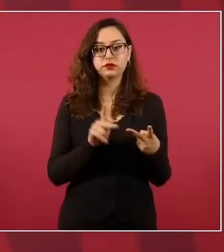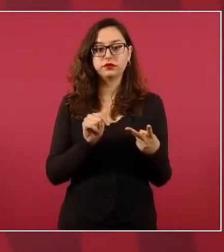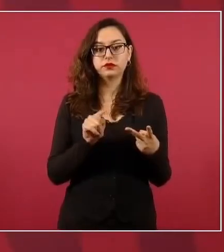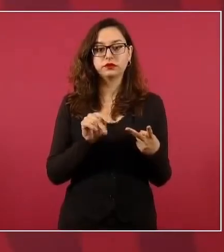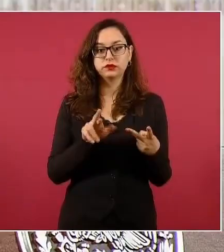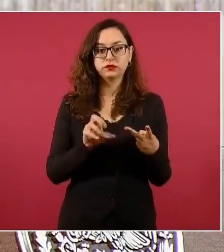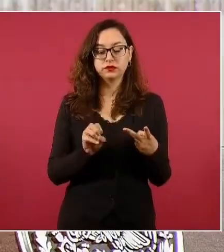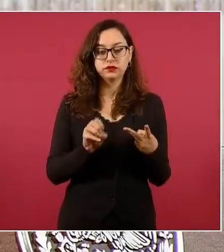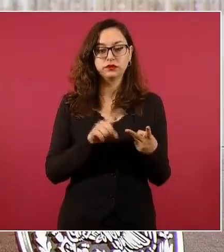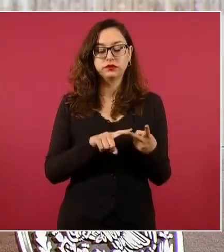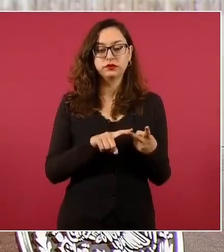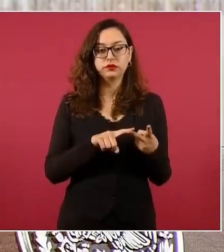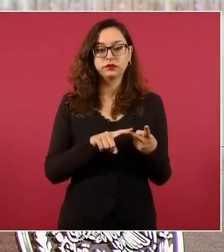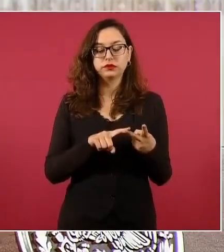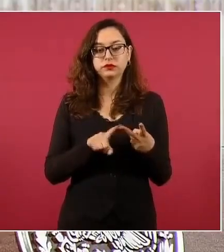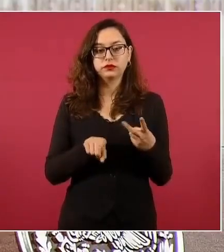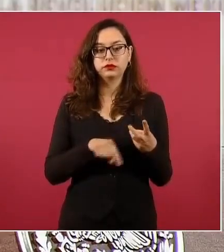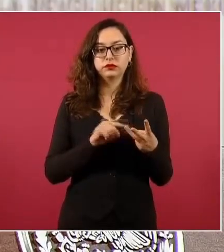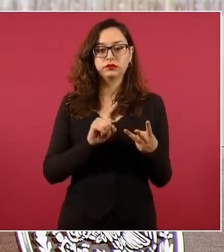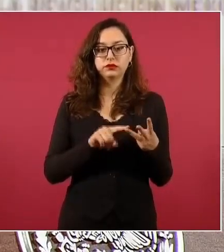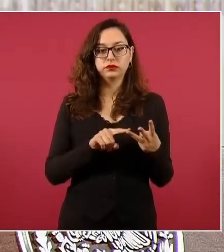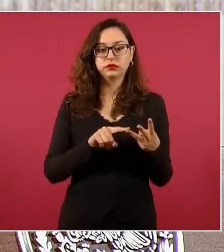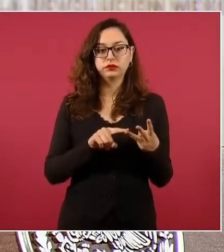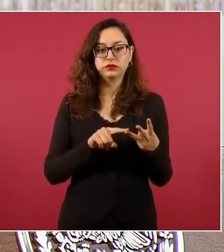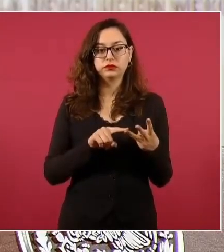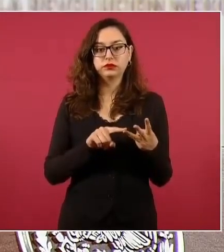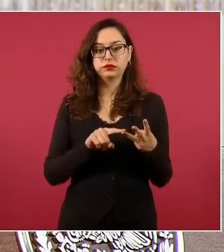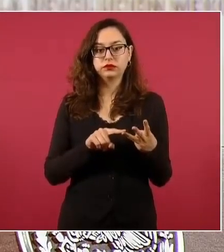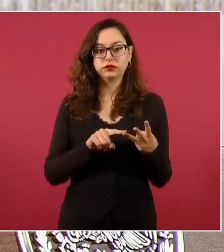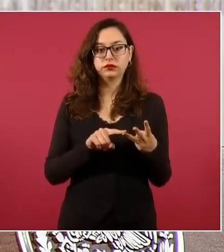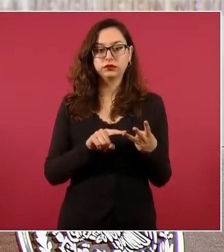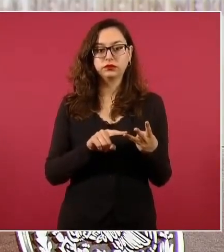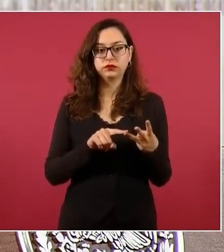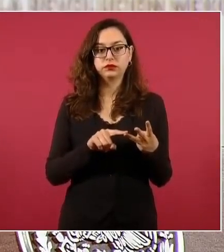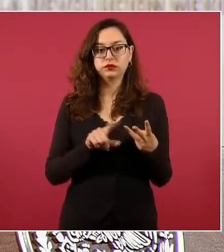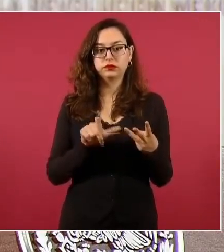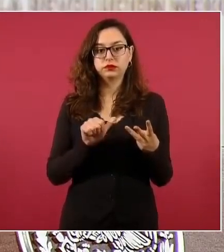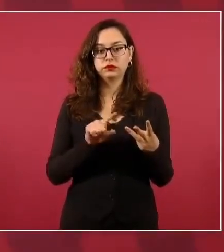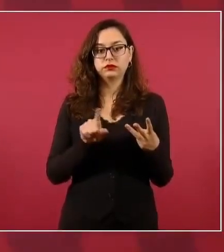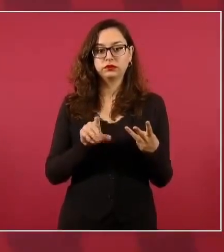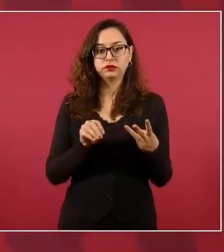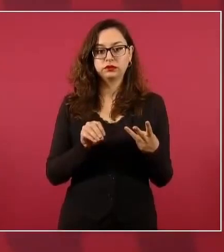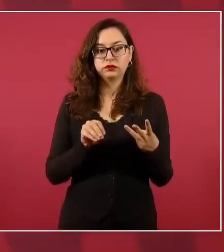Petro, va a estar el presidente Lasso,